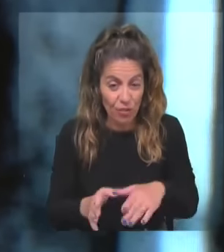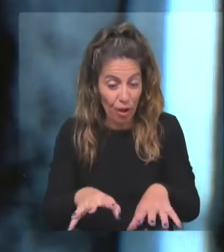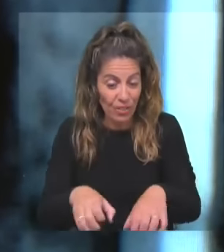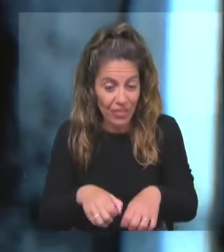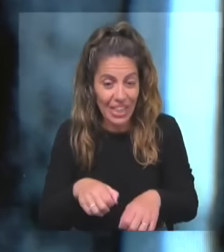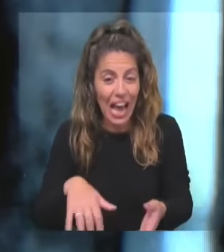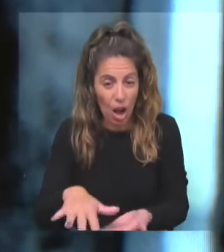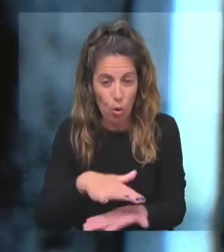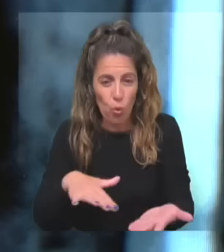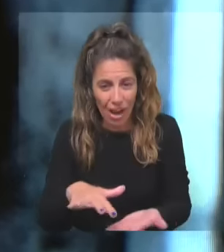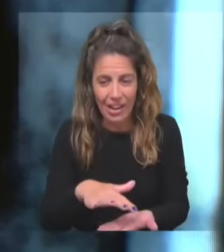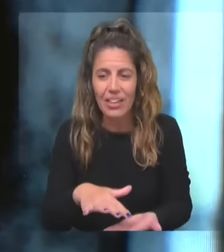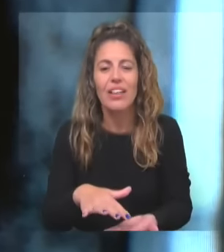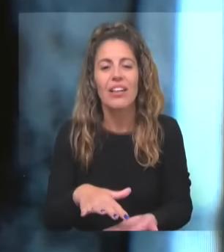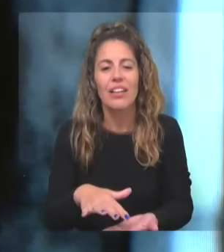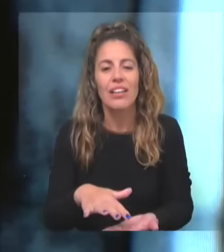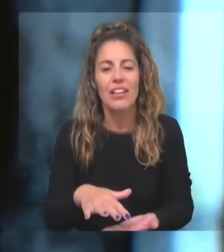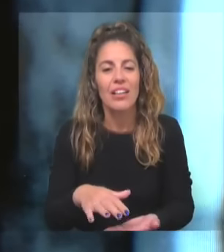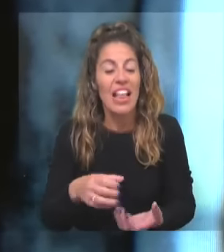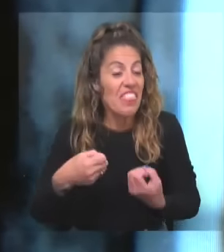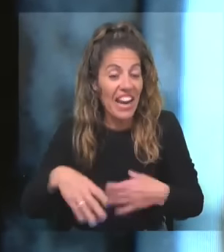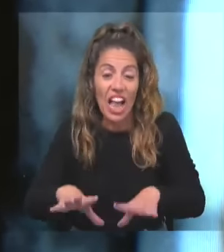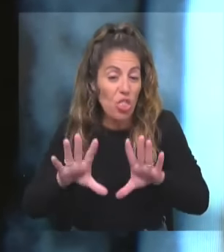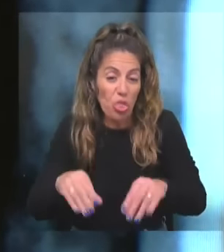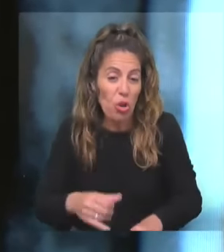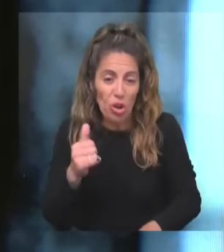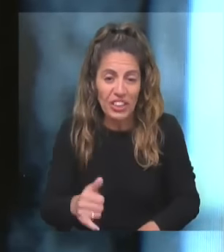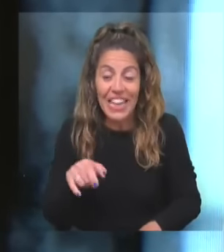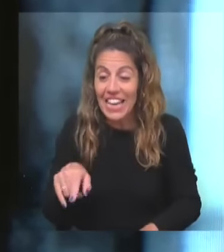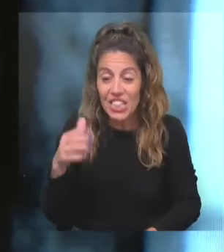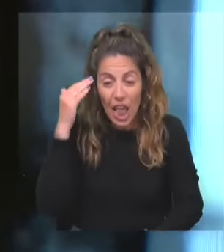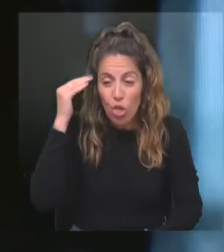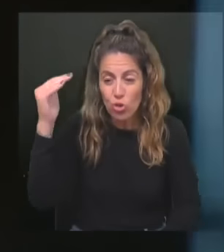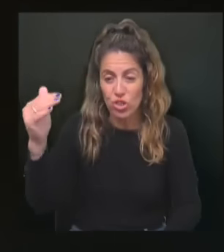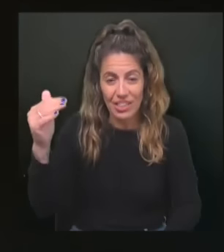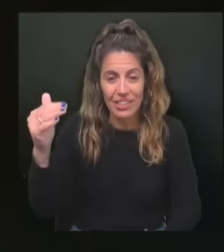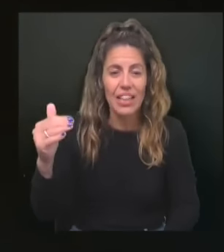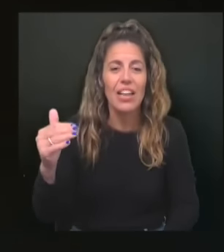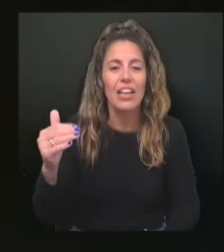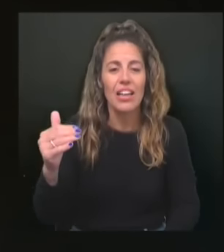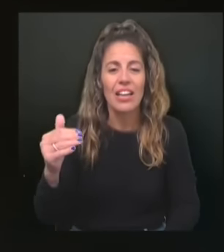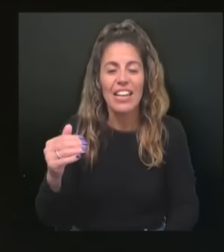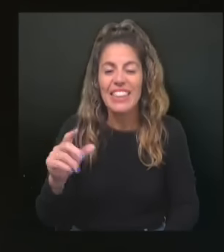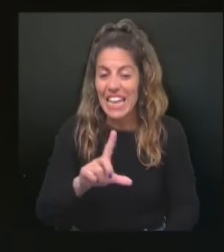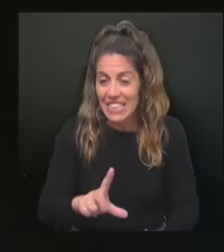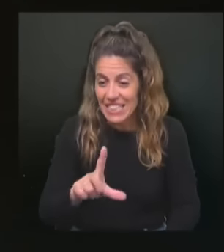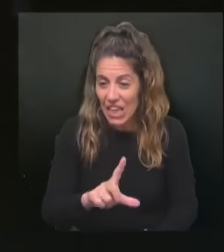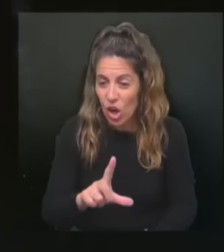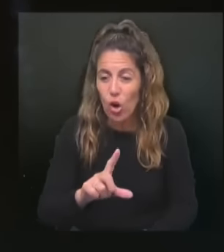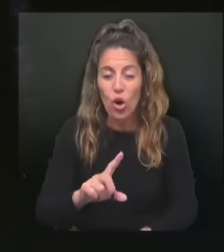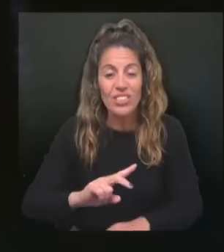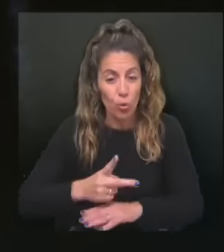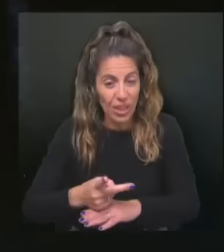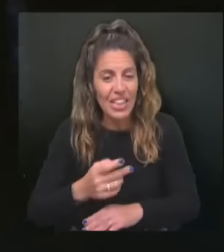dejando Sara Medeiros, dejando todo lo que tenía. Ella era docente de secundaria,